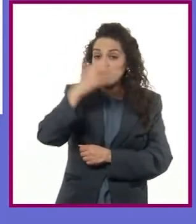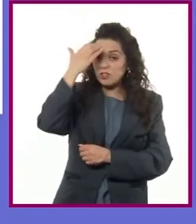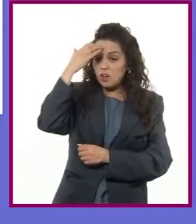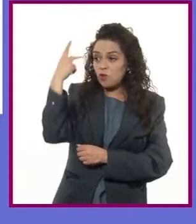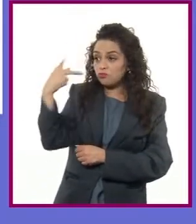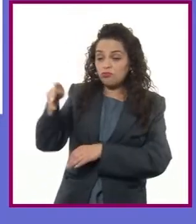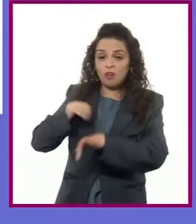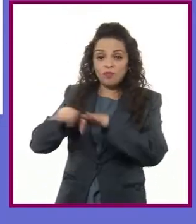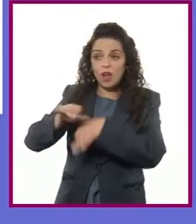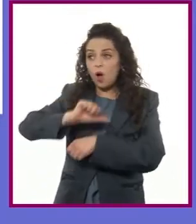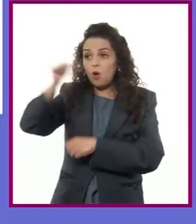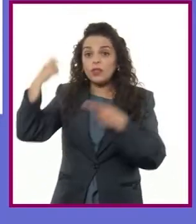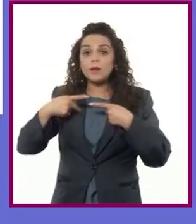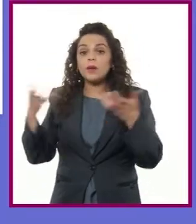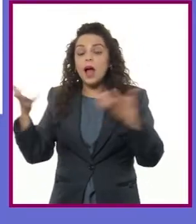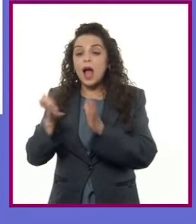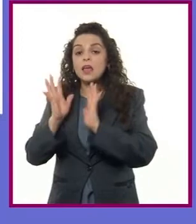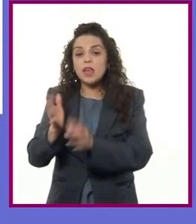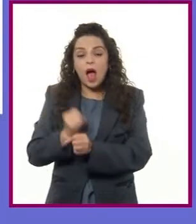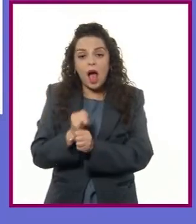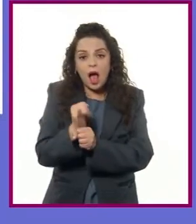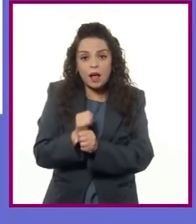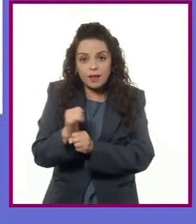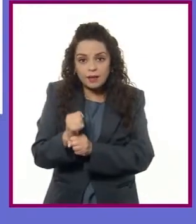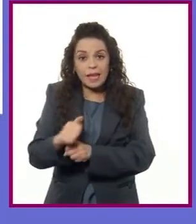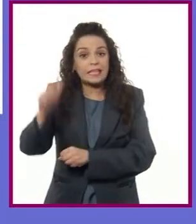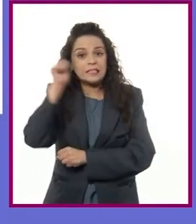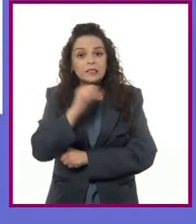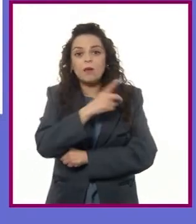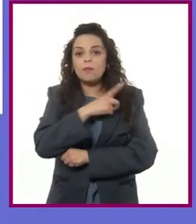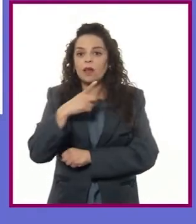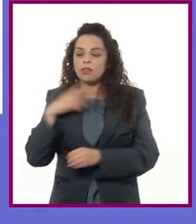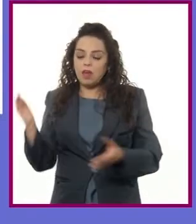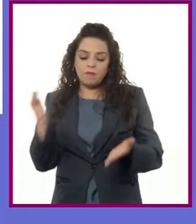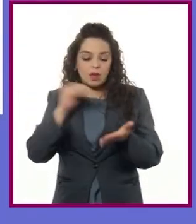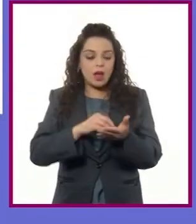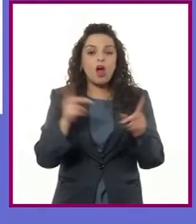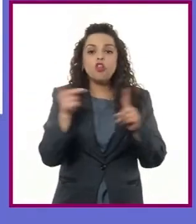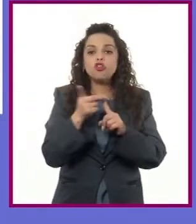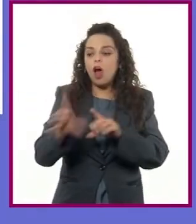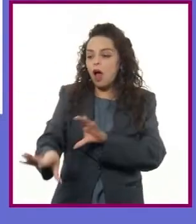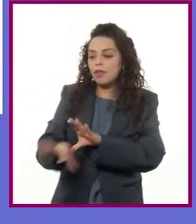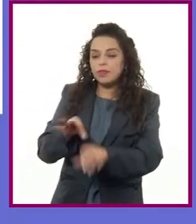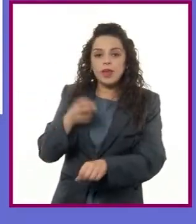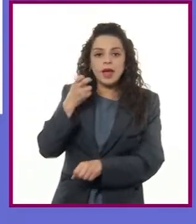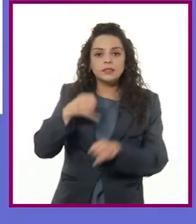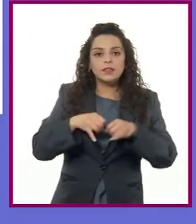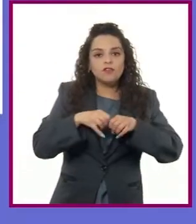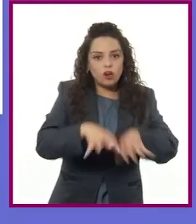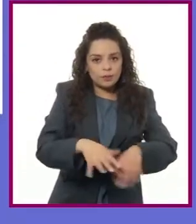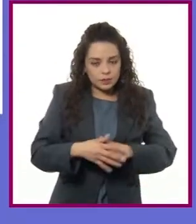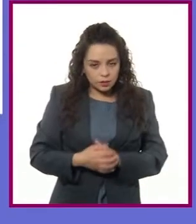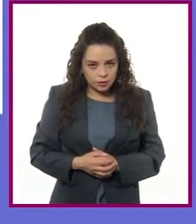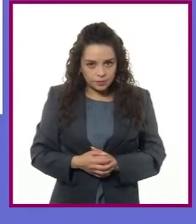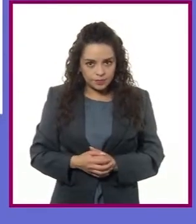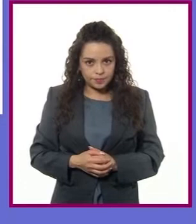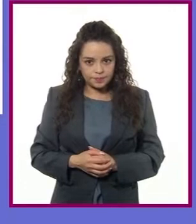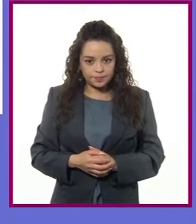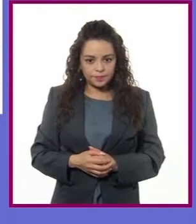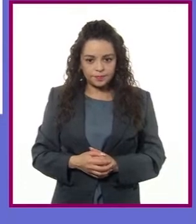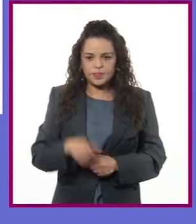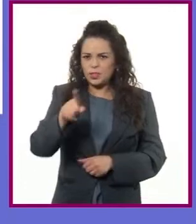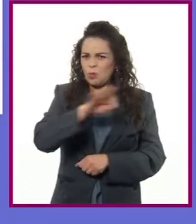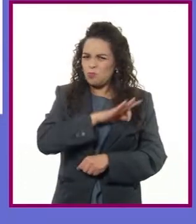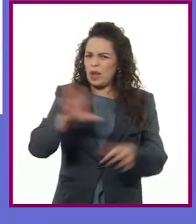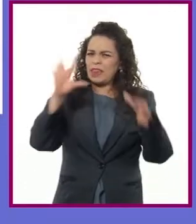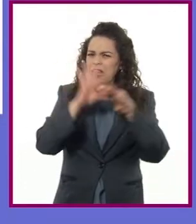de otros investigadores, registrando siempre la fuente de la que se extrajo la información. ¿Podrían